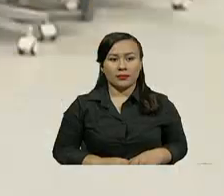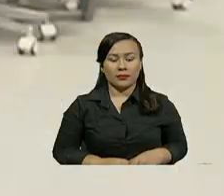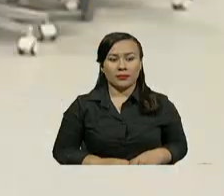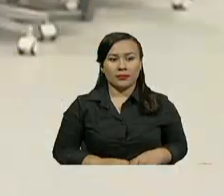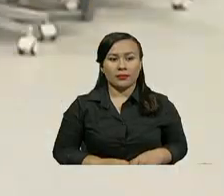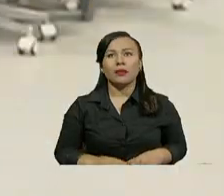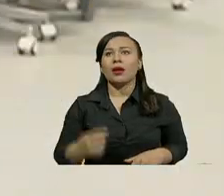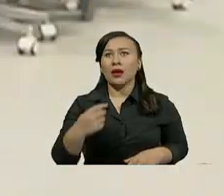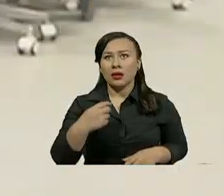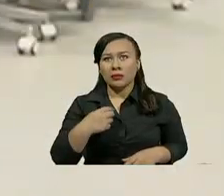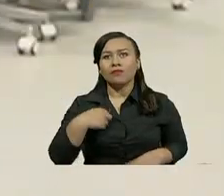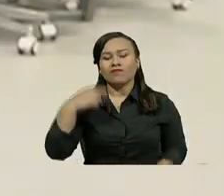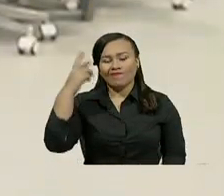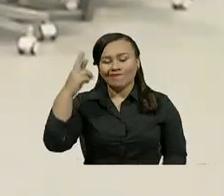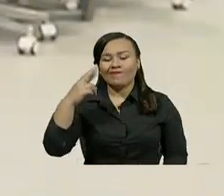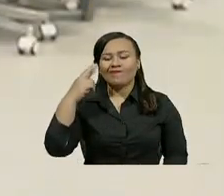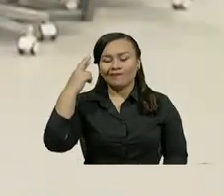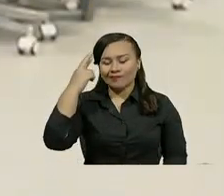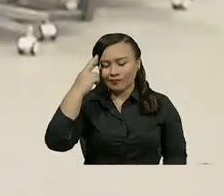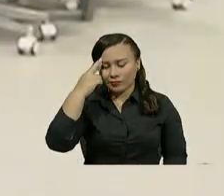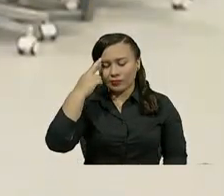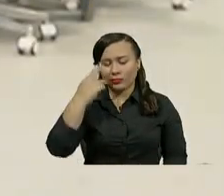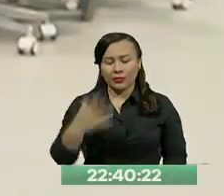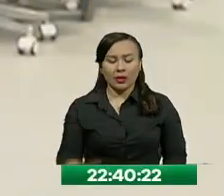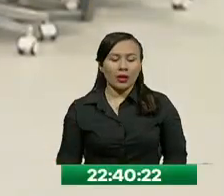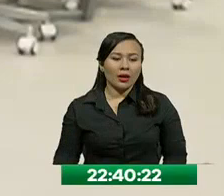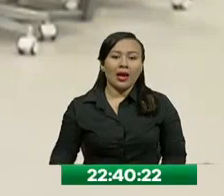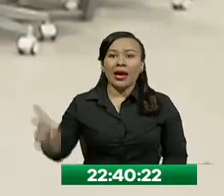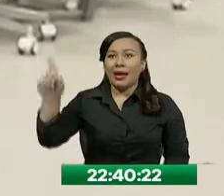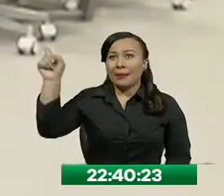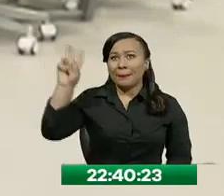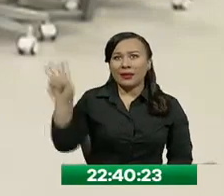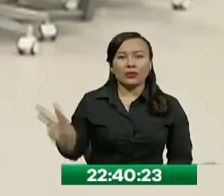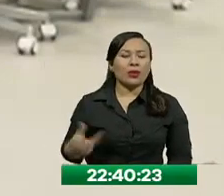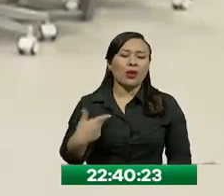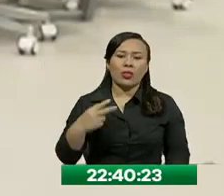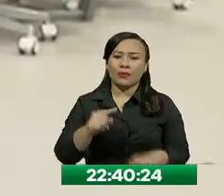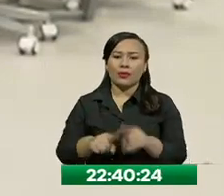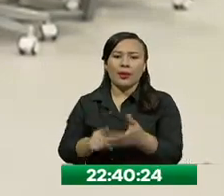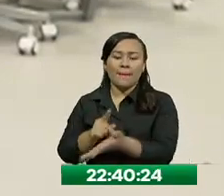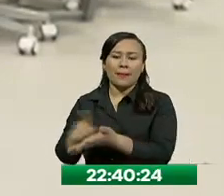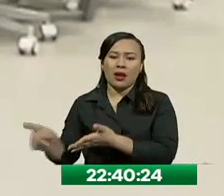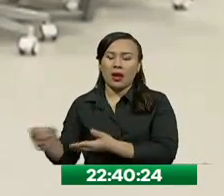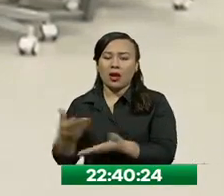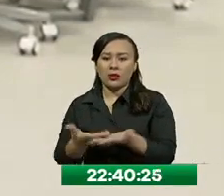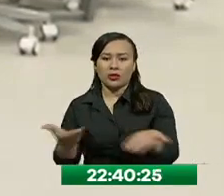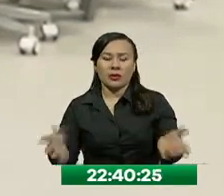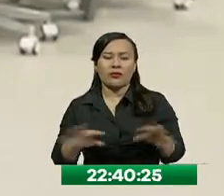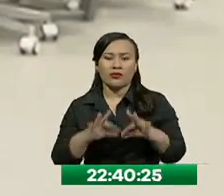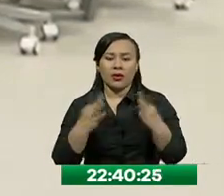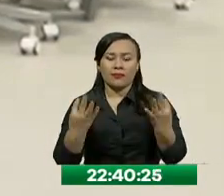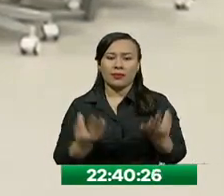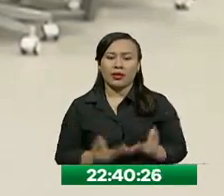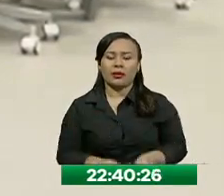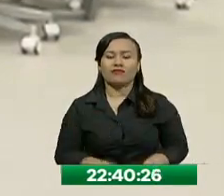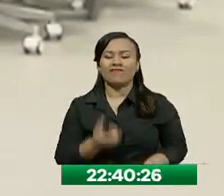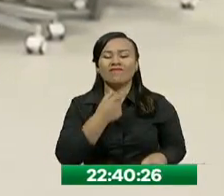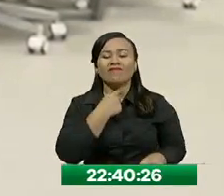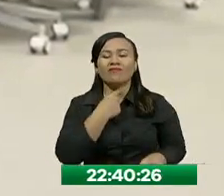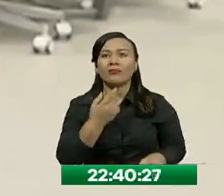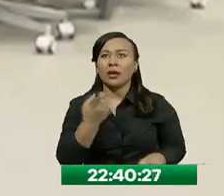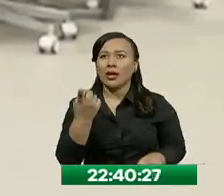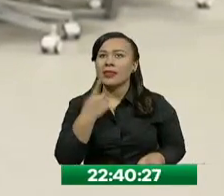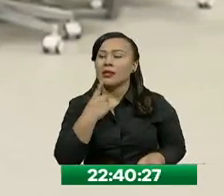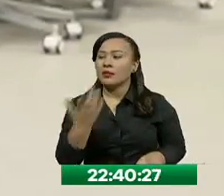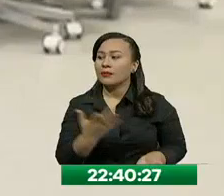Bueno, hay muchísimas razones. La principal es que ya no podía sostener a mi familia. Ya no podía darles de comer. O sea. En medio de un callejón sin